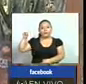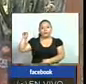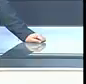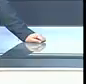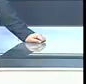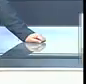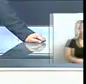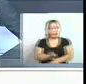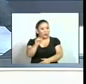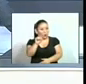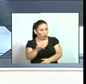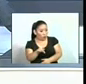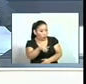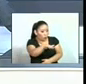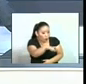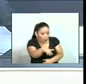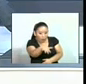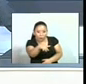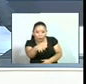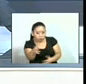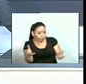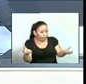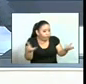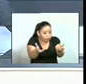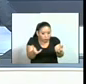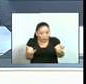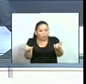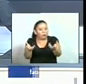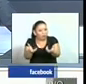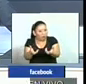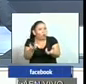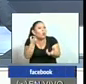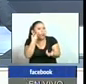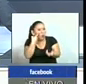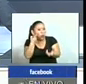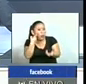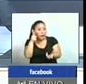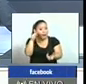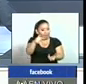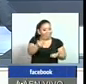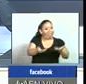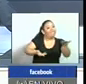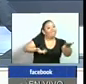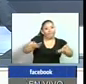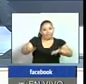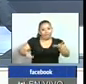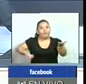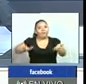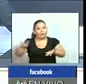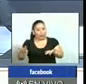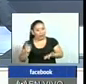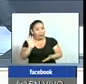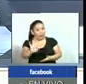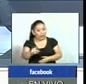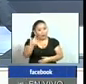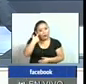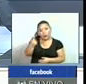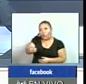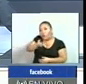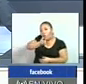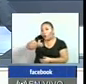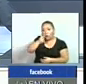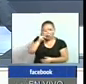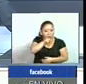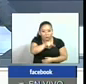Hechos. Y entre los lugares de gran afluencia de ciudadanos son los diferentes mercados a nivel nacional. A continuación, un informe sobre